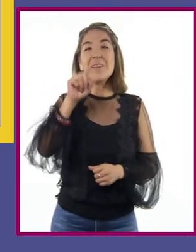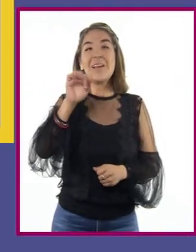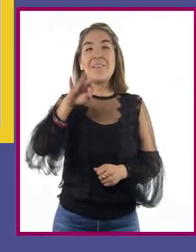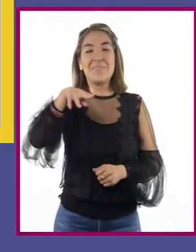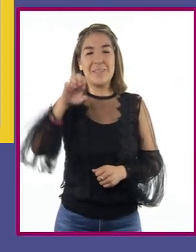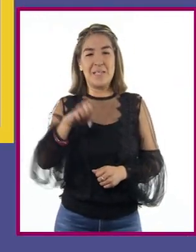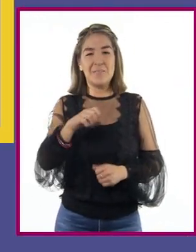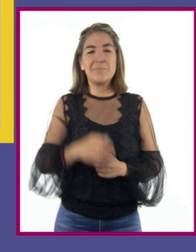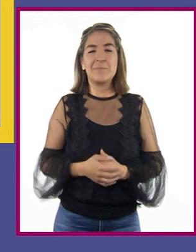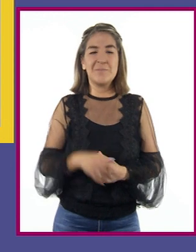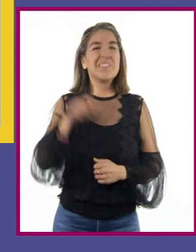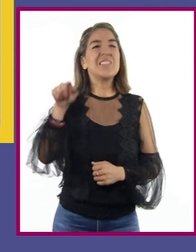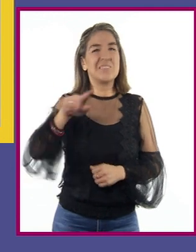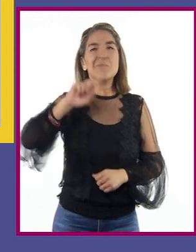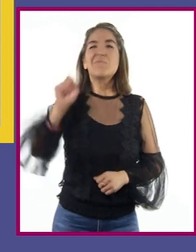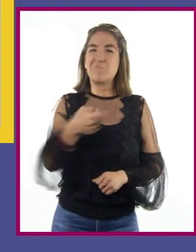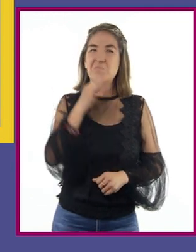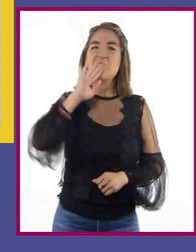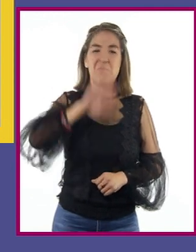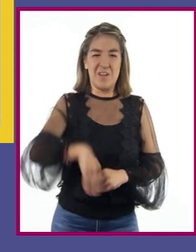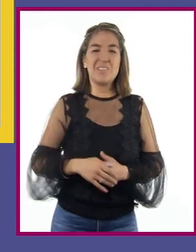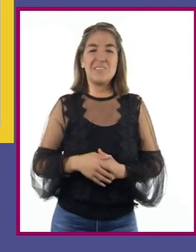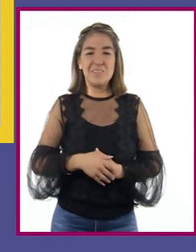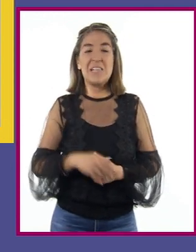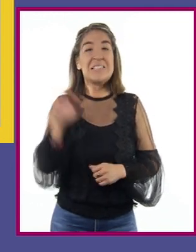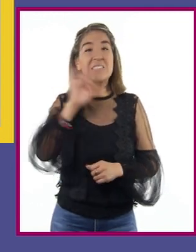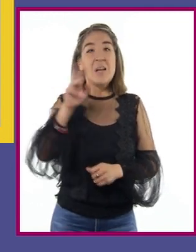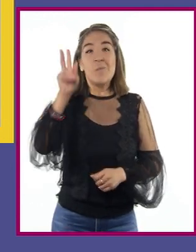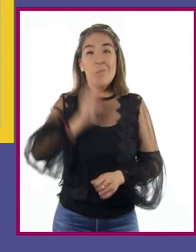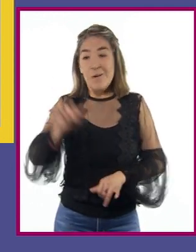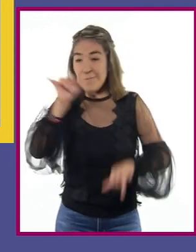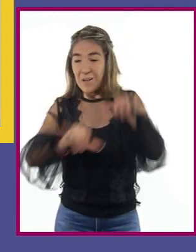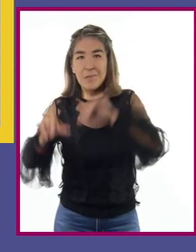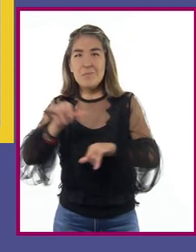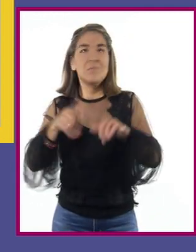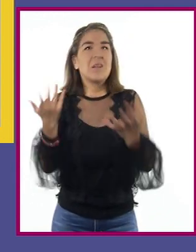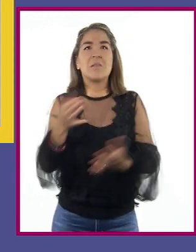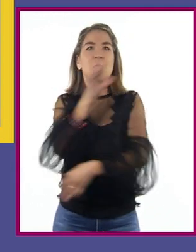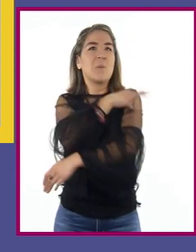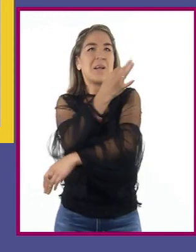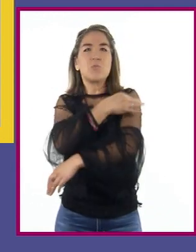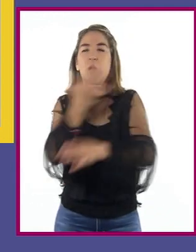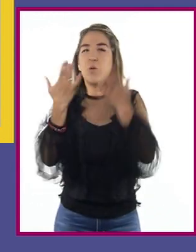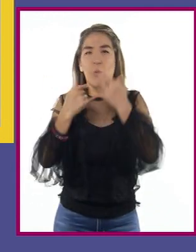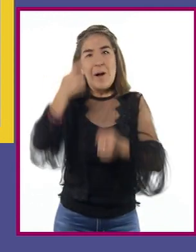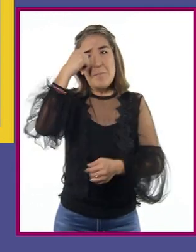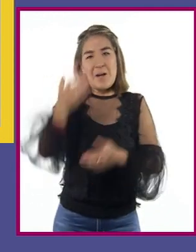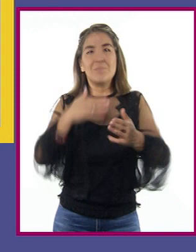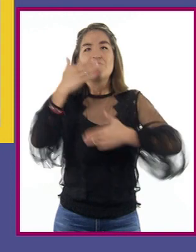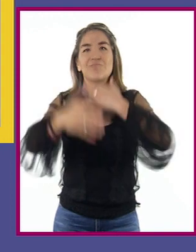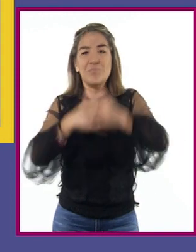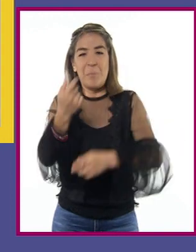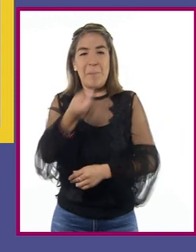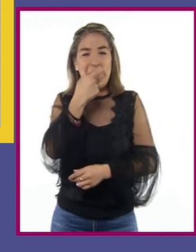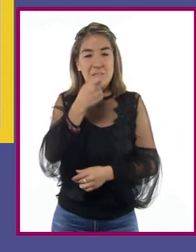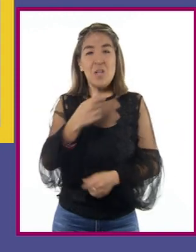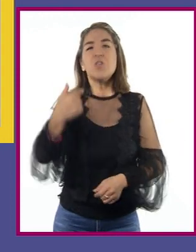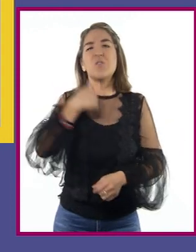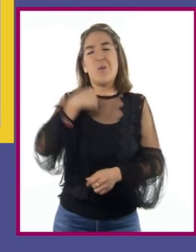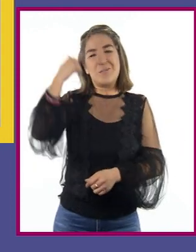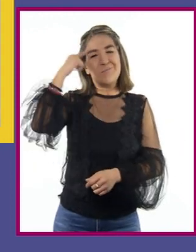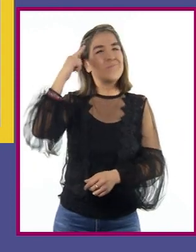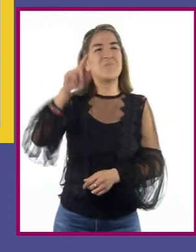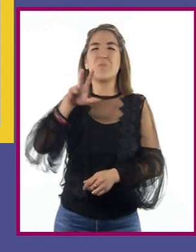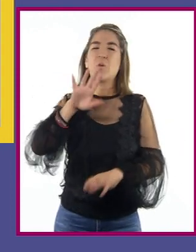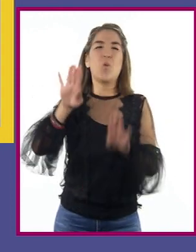es un mal necesario. Si no fuera por las pruebas, no habría tantas vacunas y avances en las medicinas. De lo que estoy en contra es